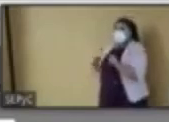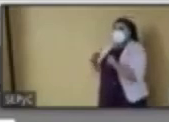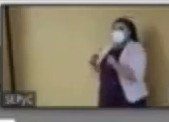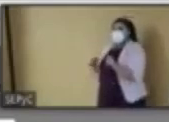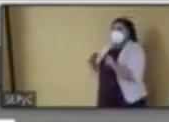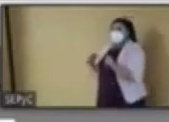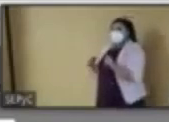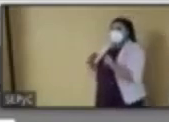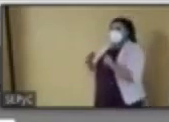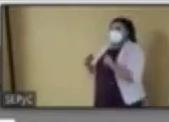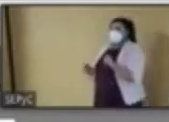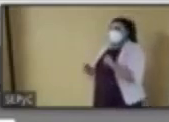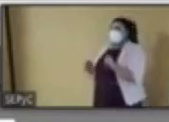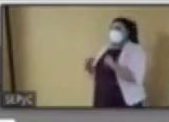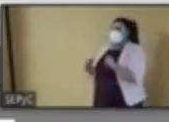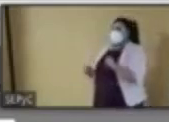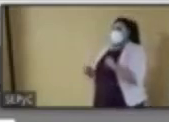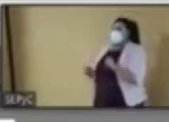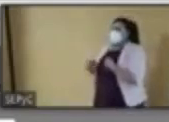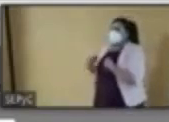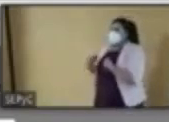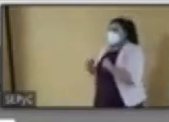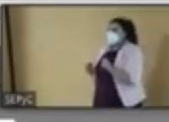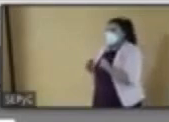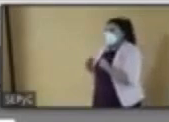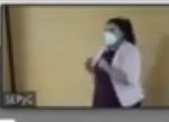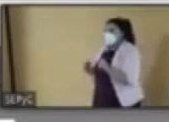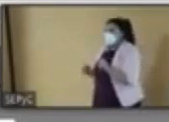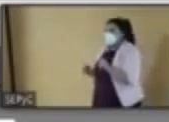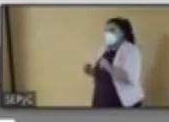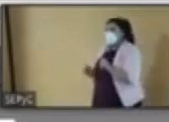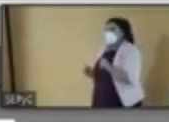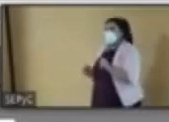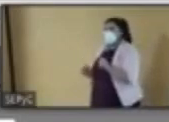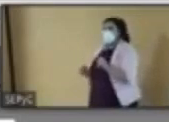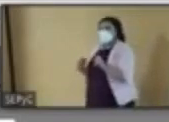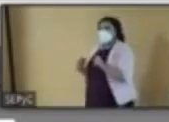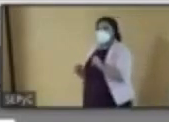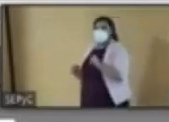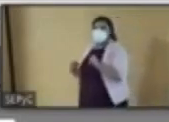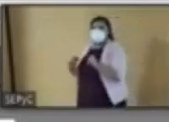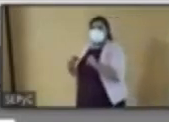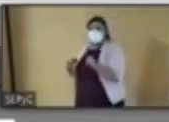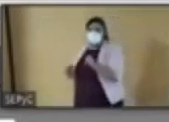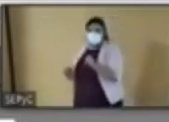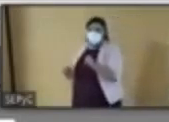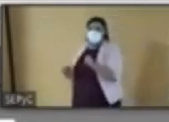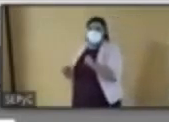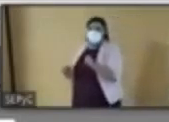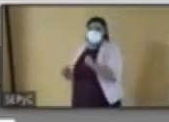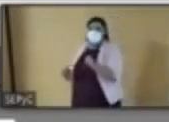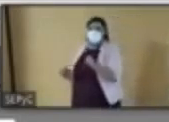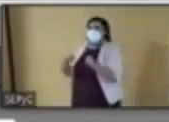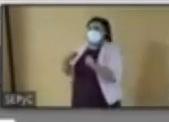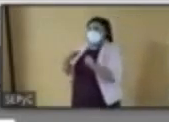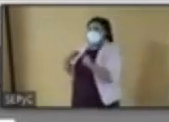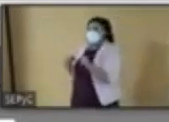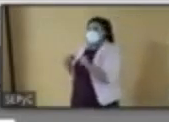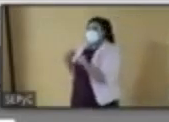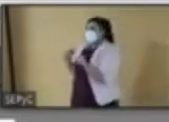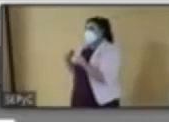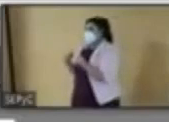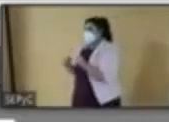Es muy importante señalar que en el sistema, si bien debemos tener documentos que acrediten la